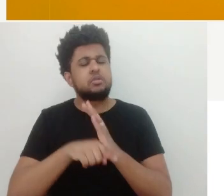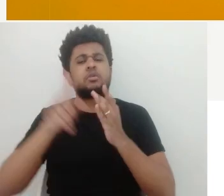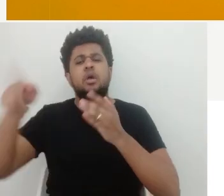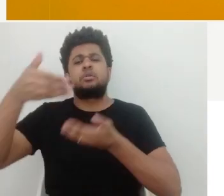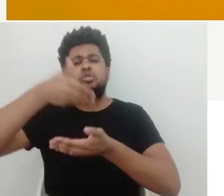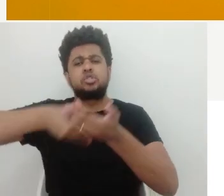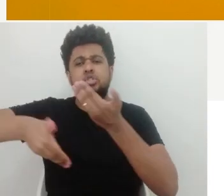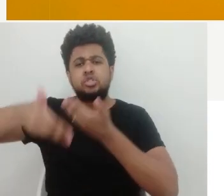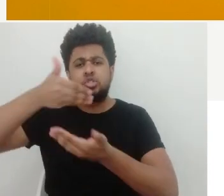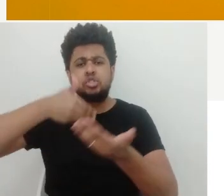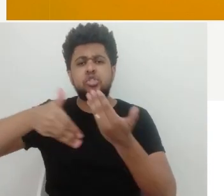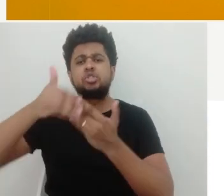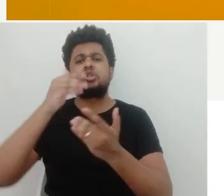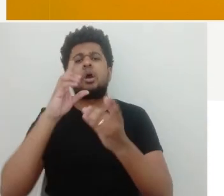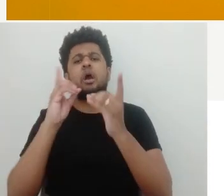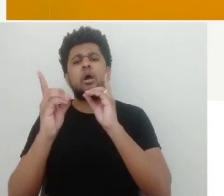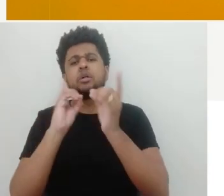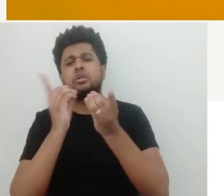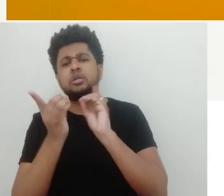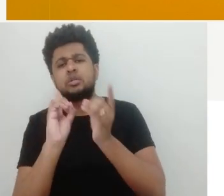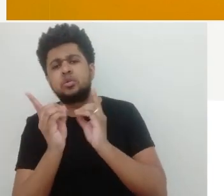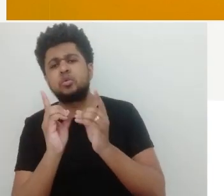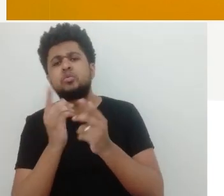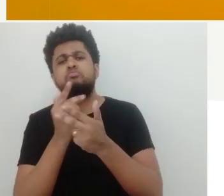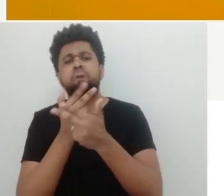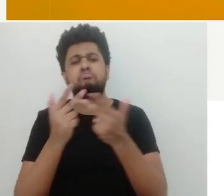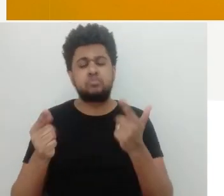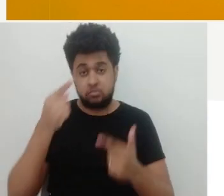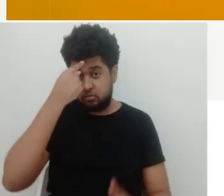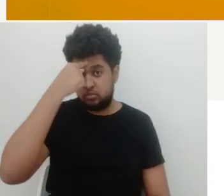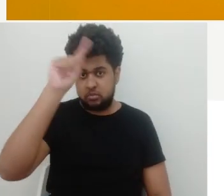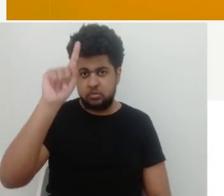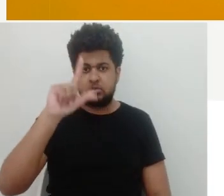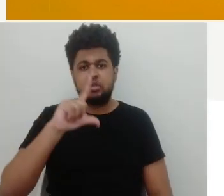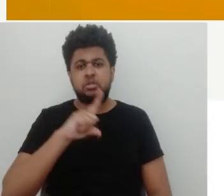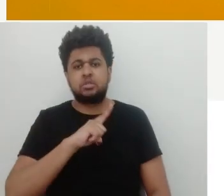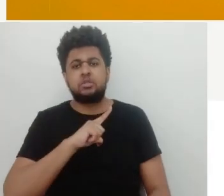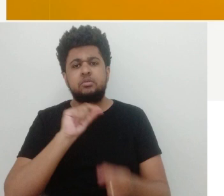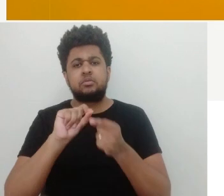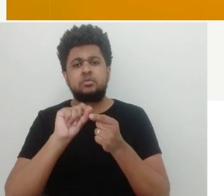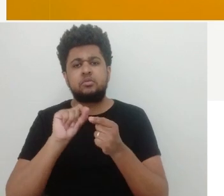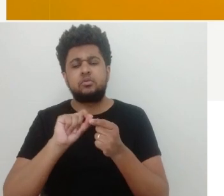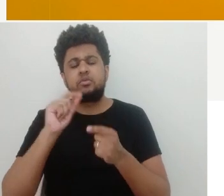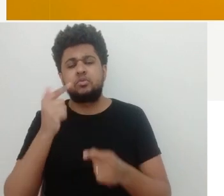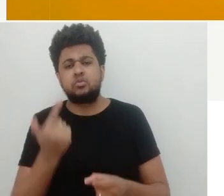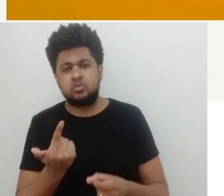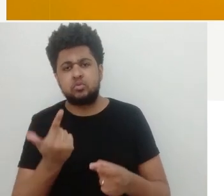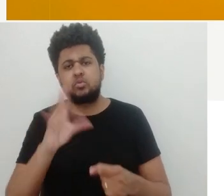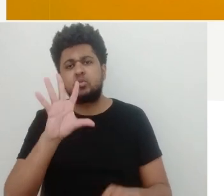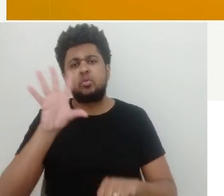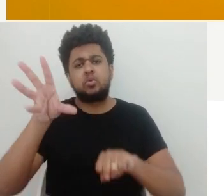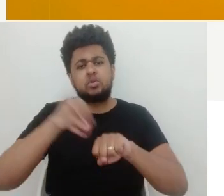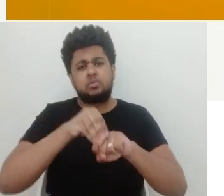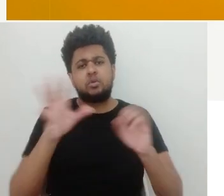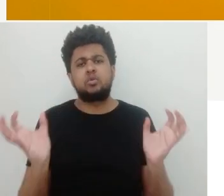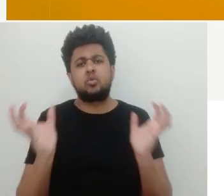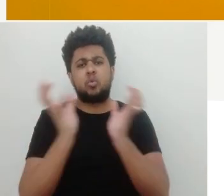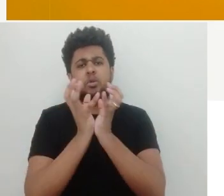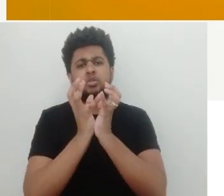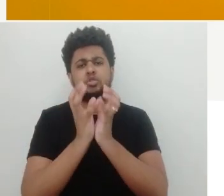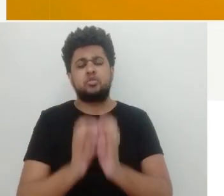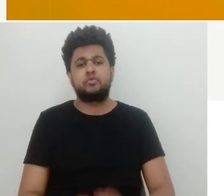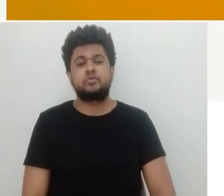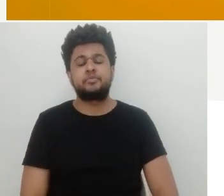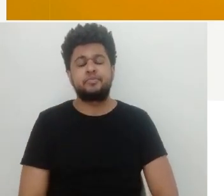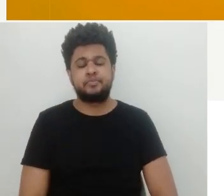la gestación de un conocimiento colectivo. En ninguna de las universidades que he estudiado en Puerto